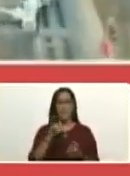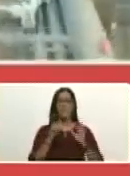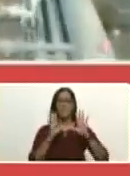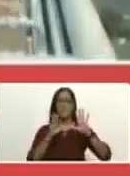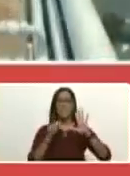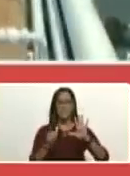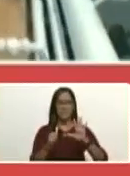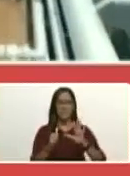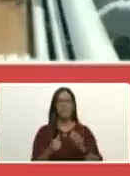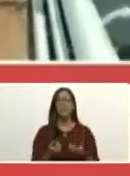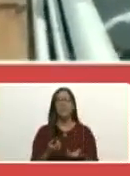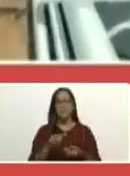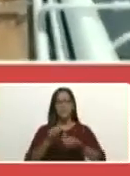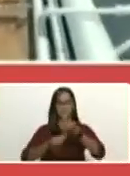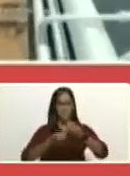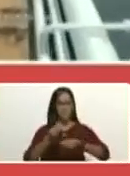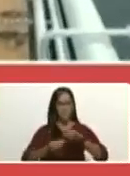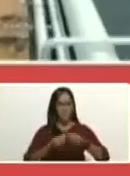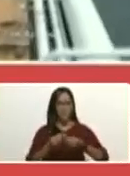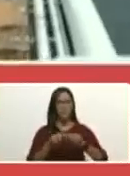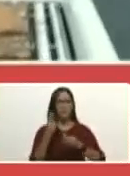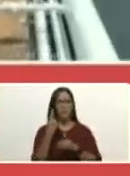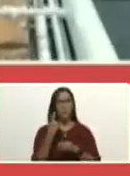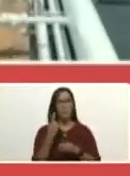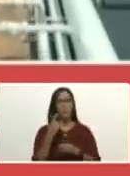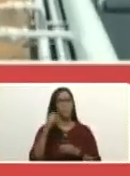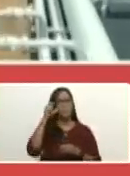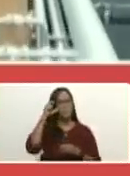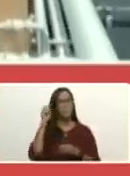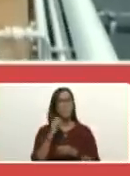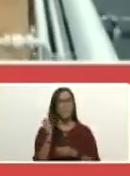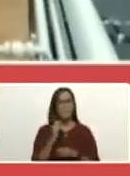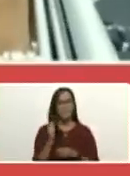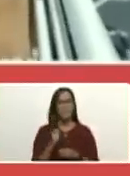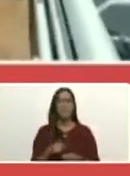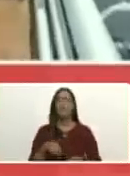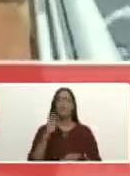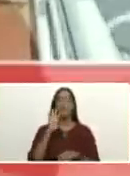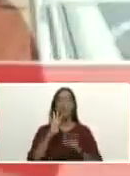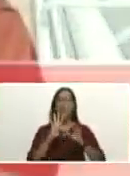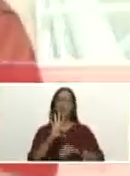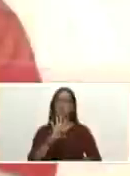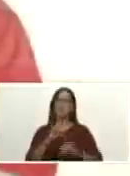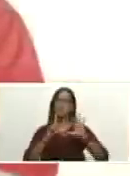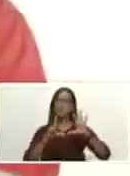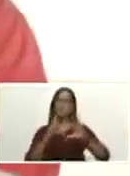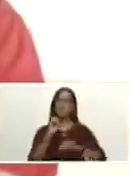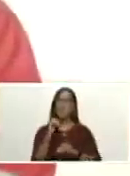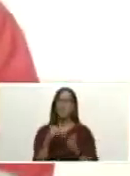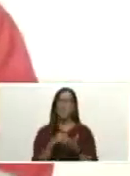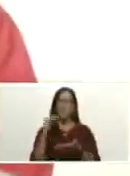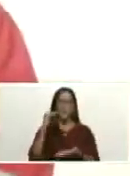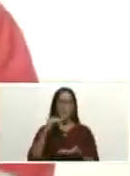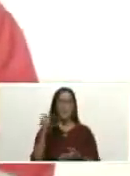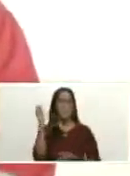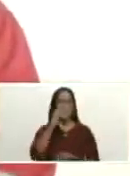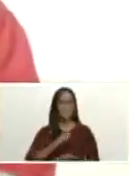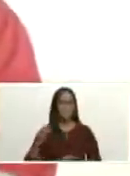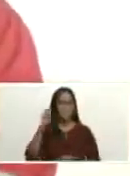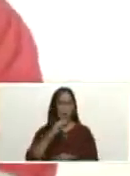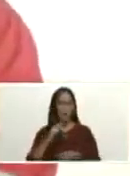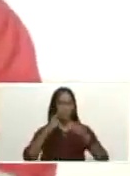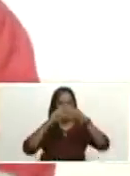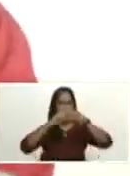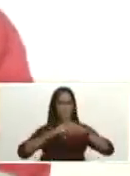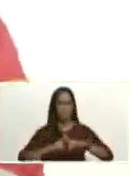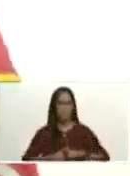que se hace a diario aquí en un mes de 450 mil barriles mensuales, que a su vez se traduce qué